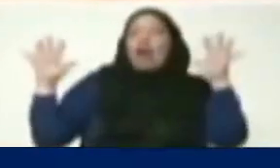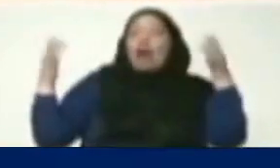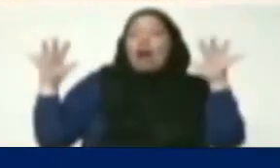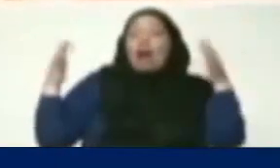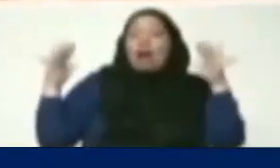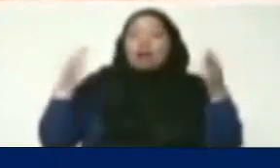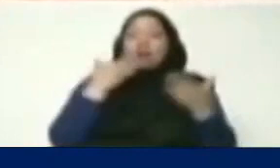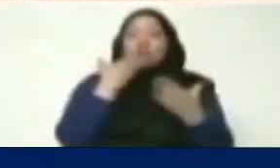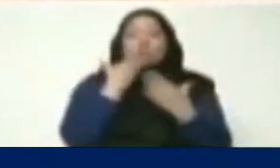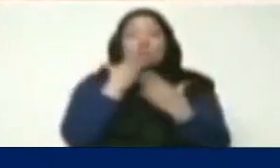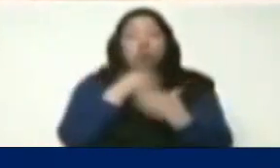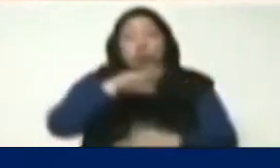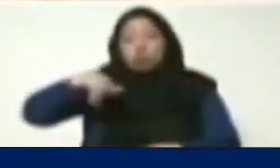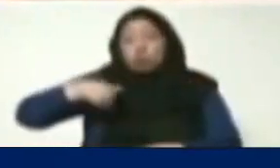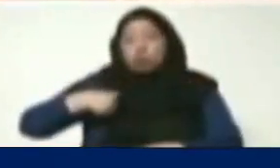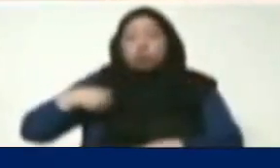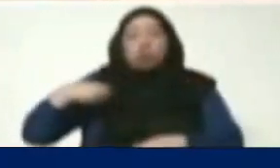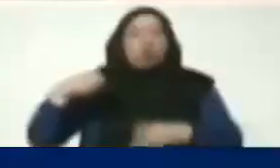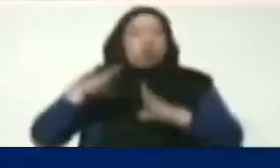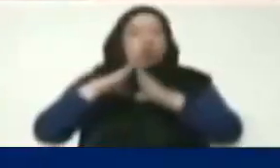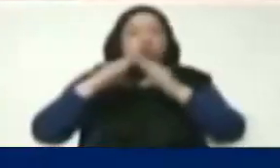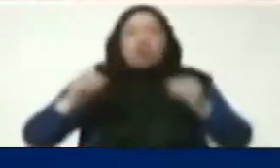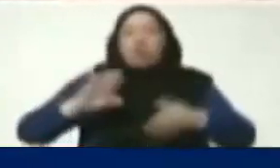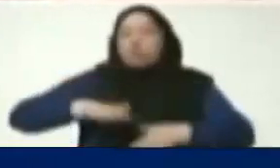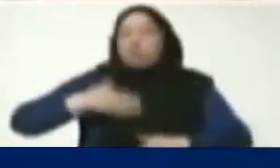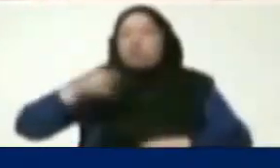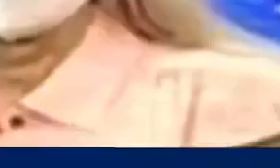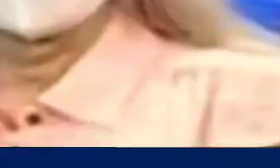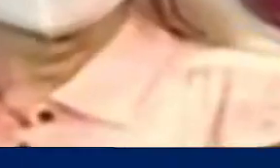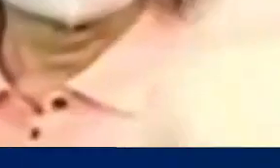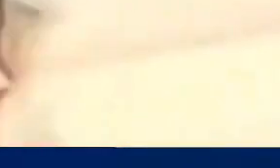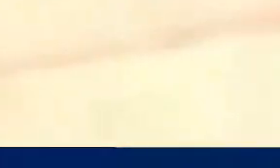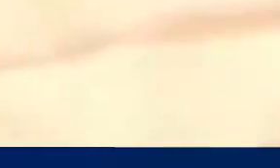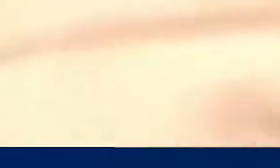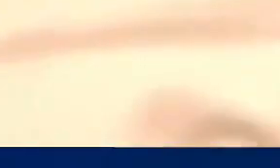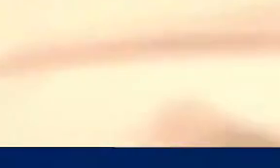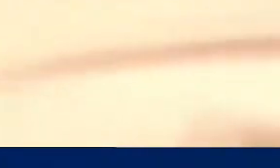comparación con julio, 4 veces más que las registradas en agosto de 2021.